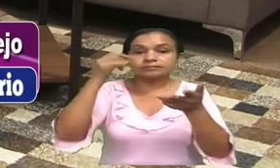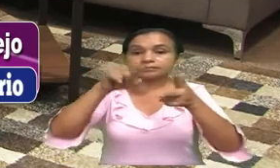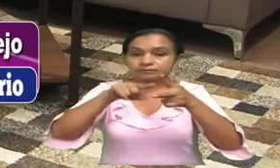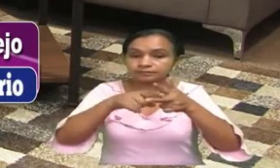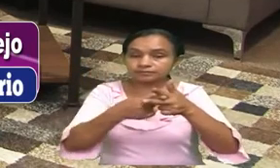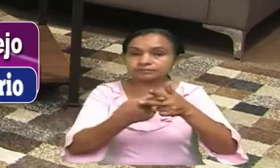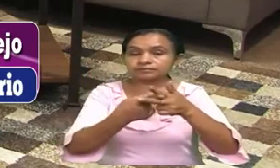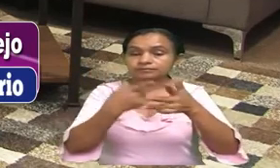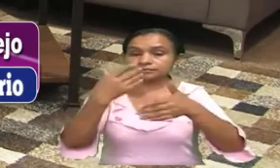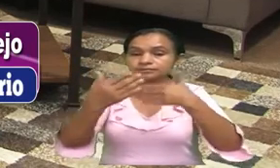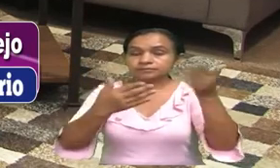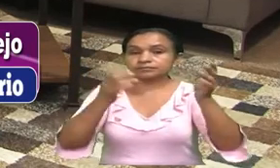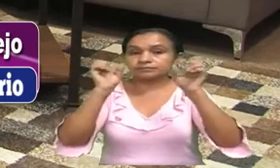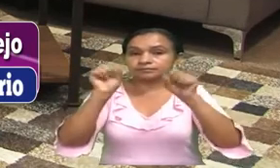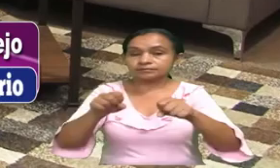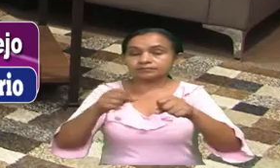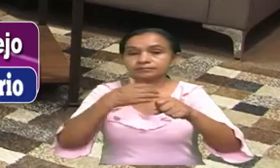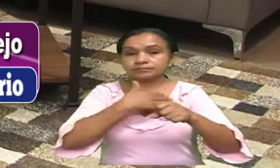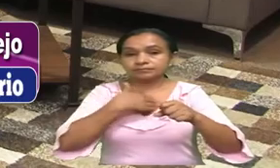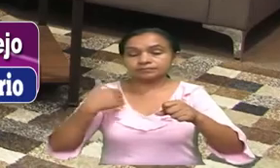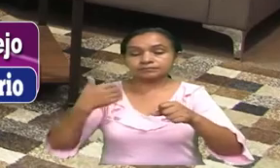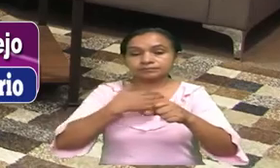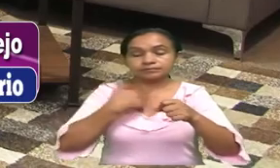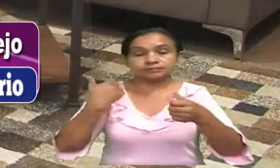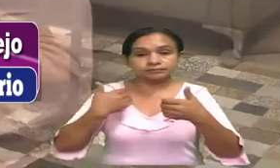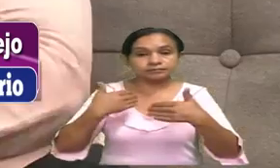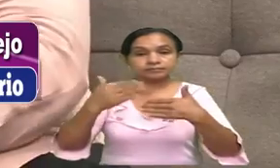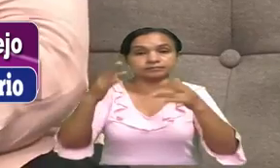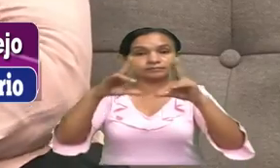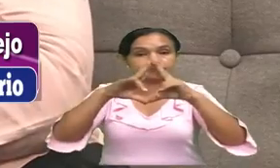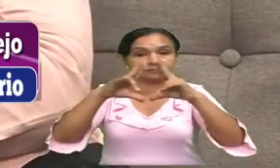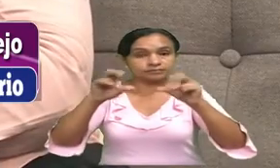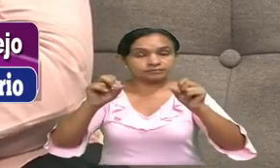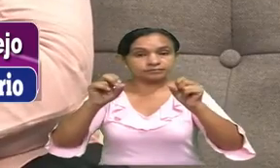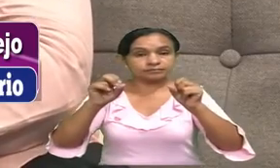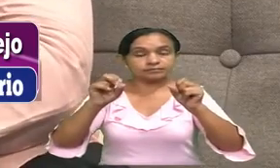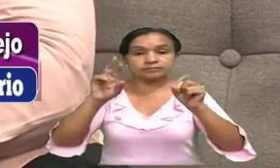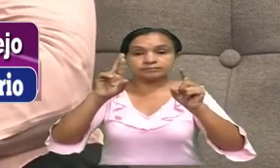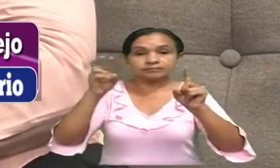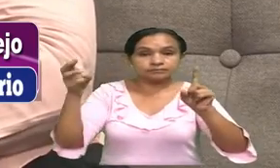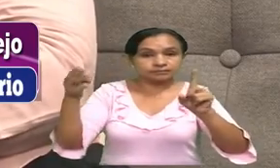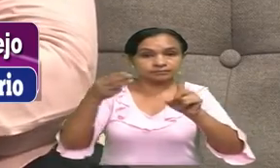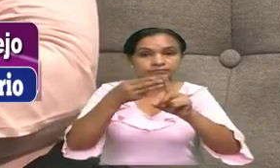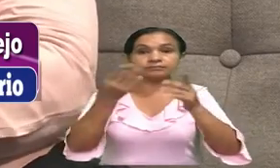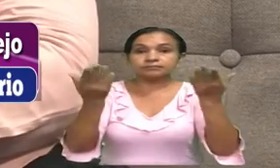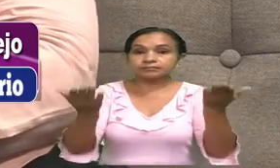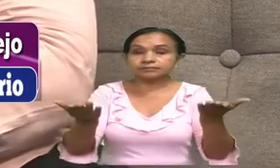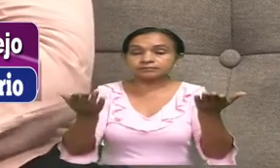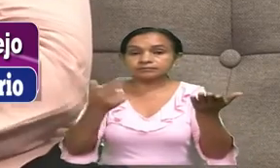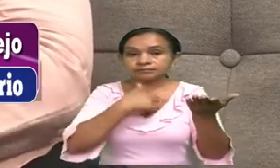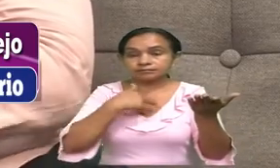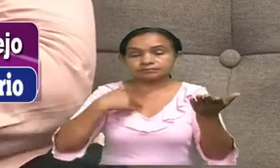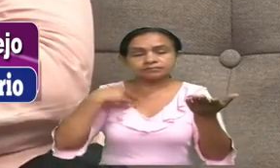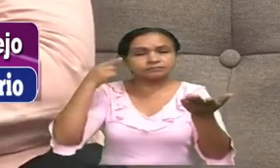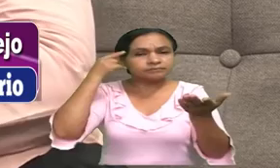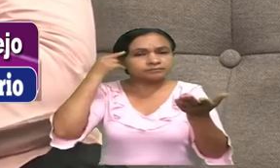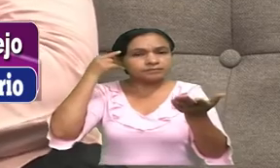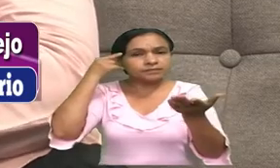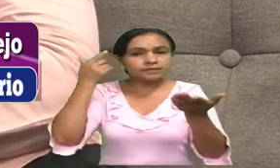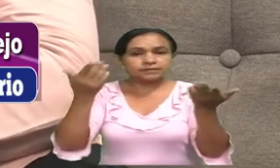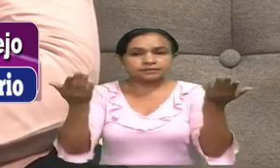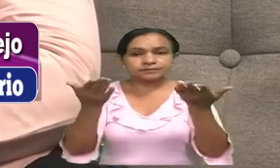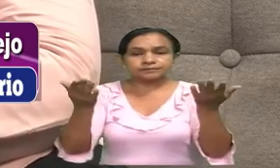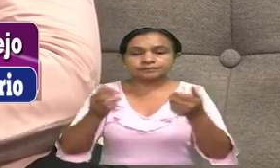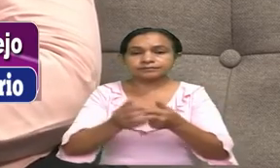ahí para que haya más propuestas para Nicaragua y para la región. Sí, y considero que